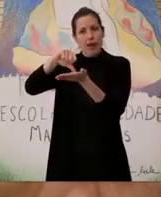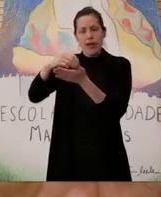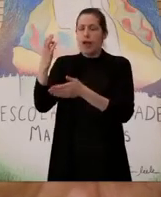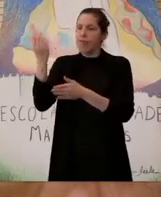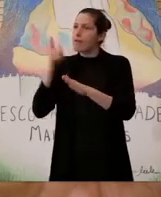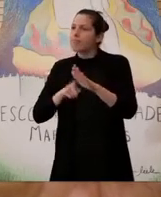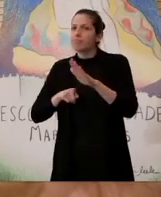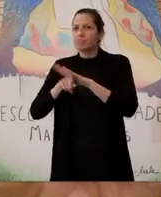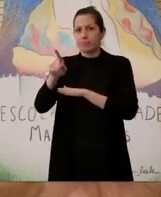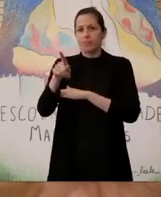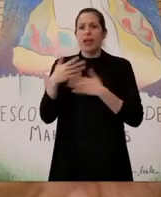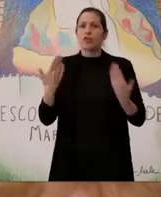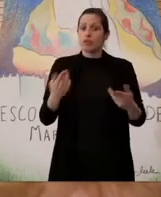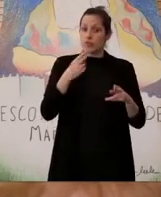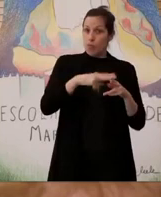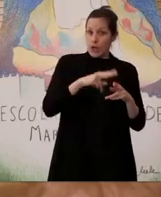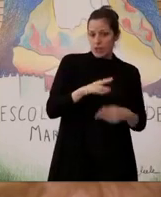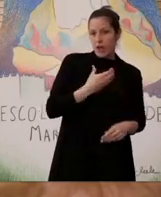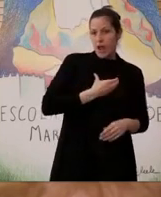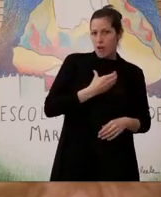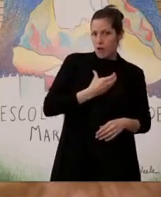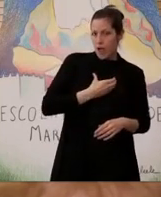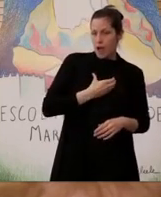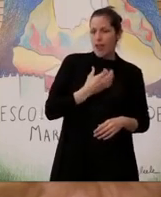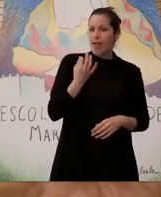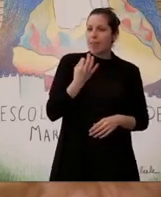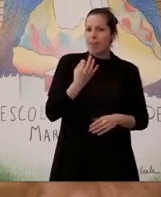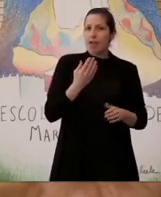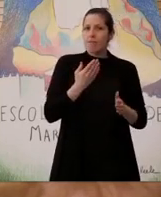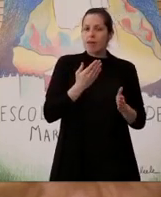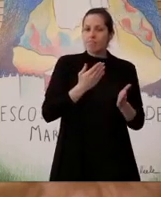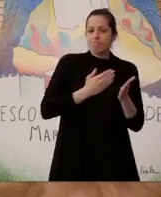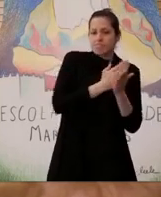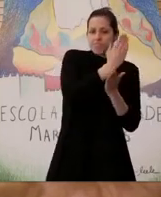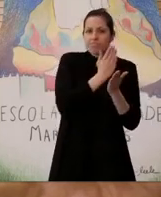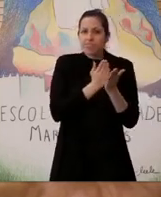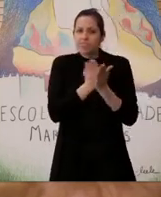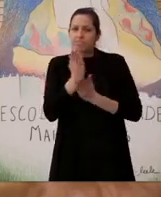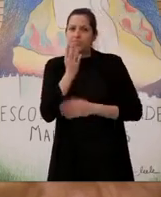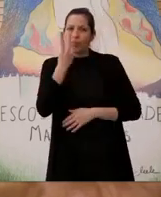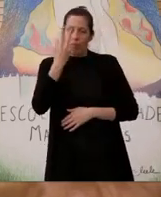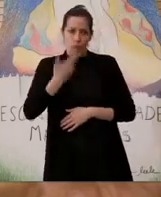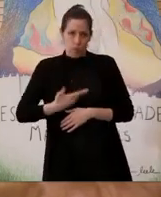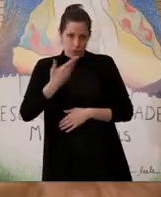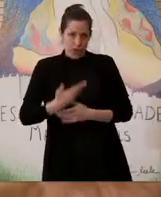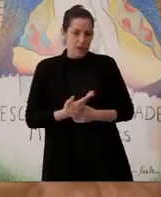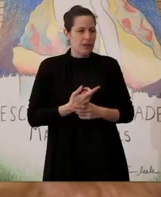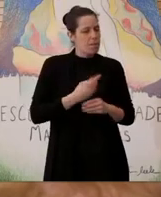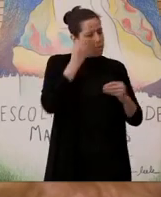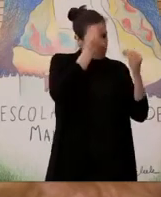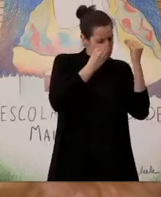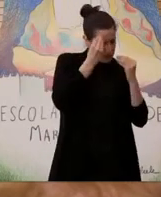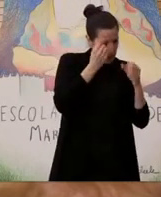local dentro de los debates de movimiento feminista Avance en dos Campos hay que replantearse cómo se trabaja en la vida